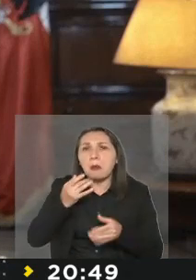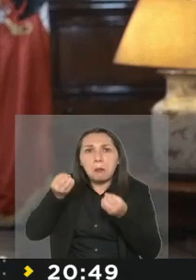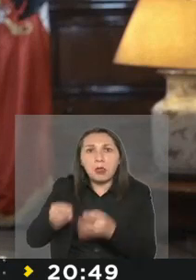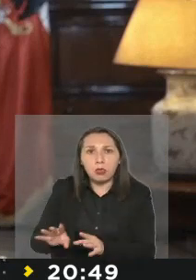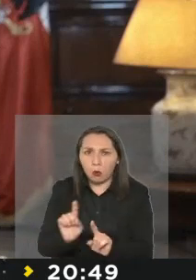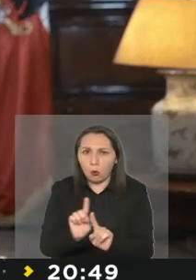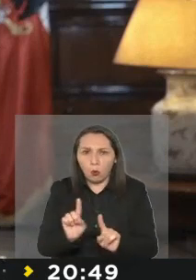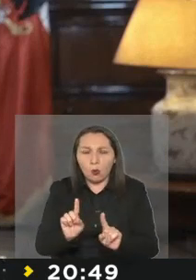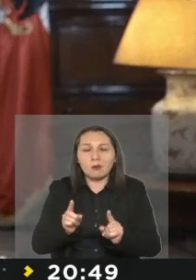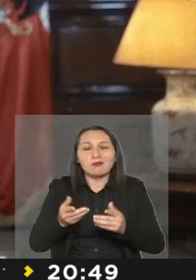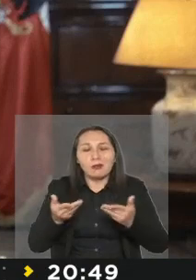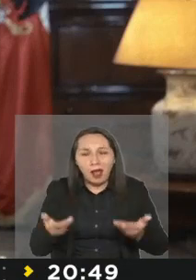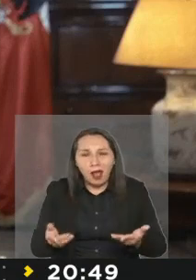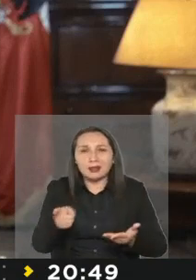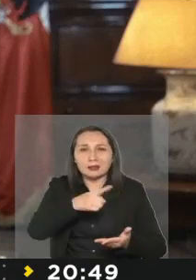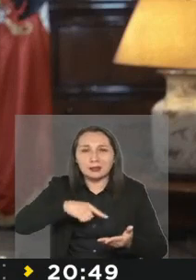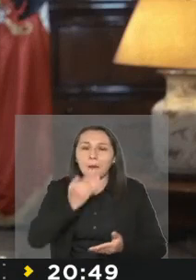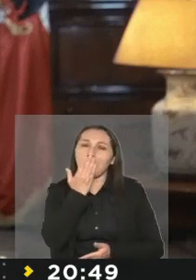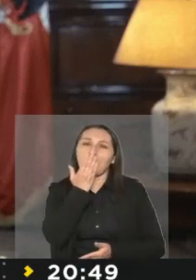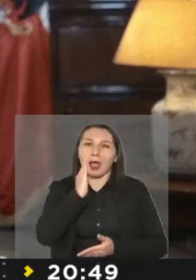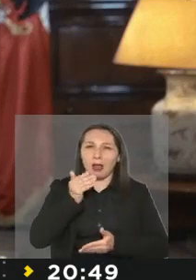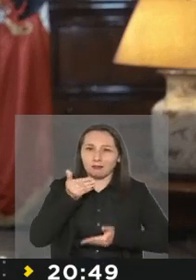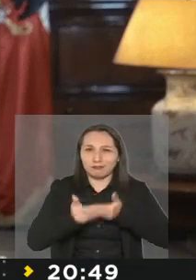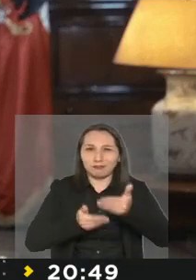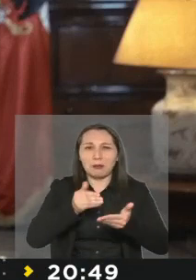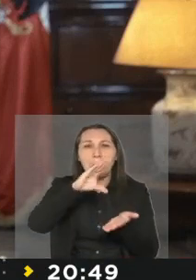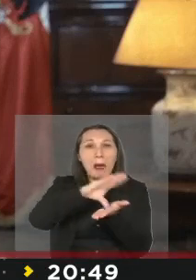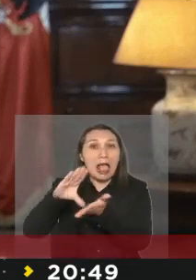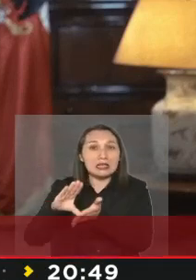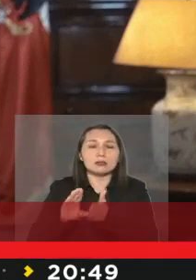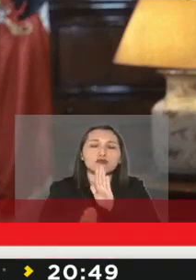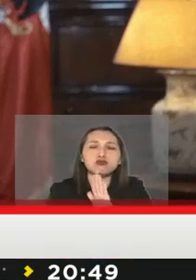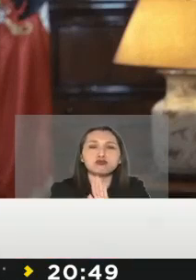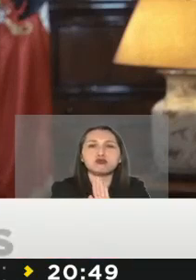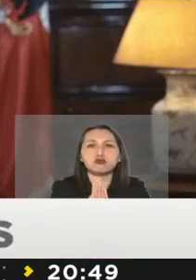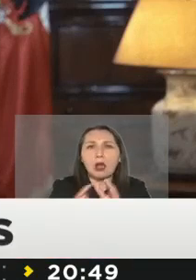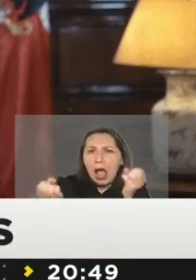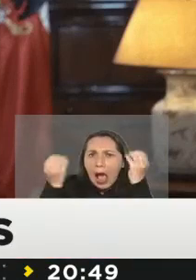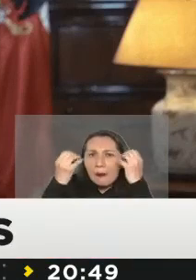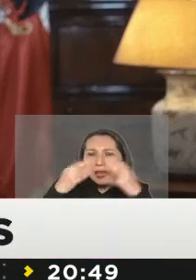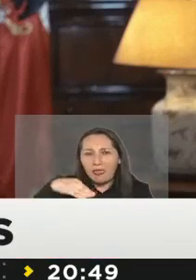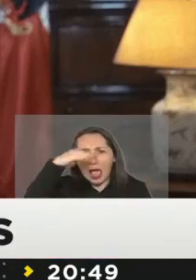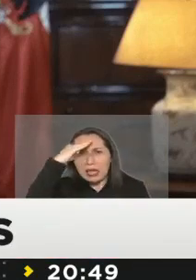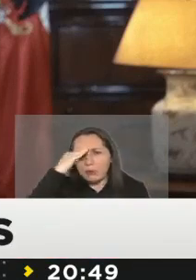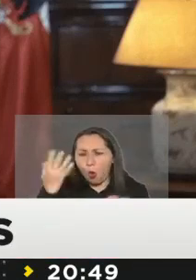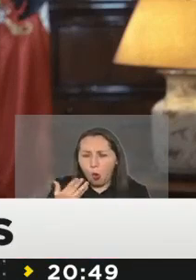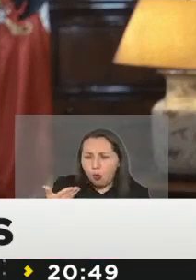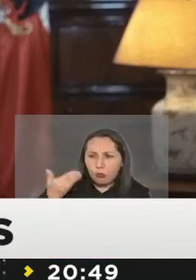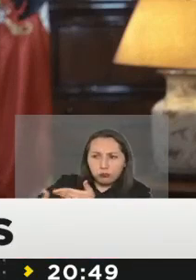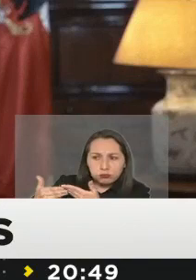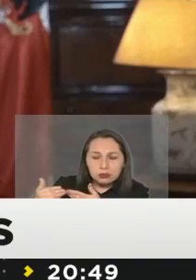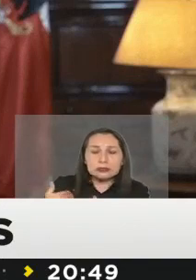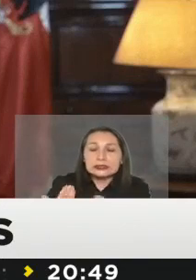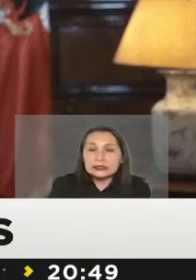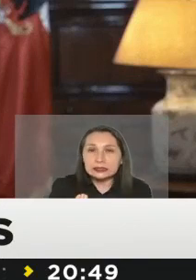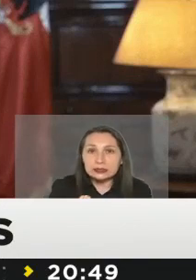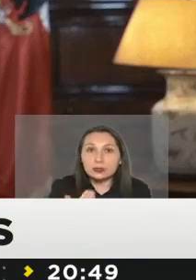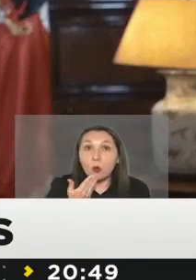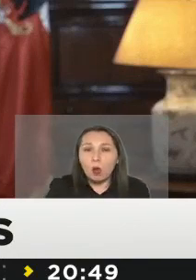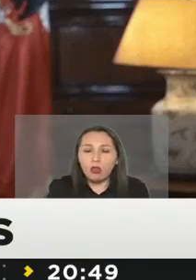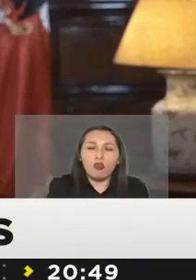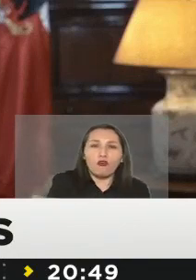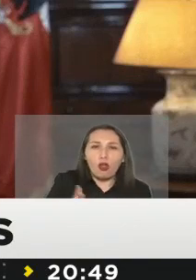pues así es como mejor avanzan los países aprendiendo de su experiencia y cuando es necesario